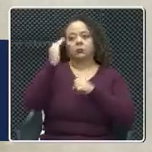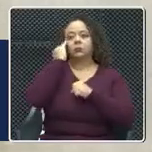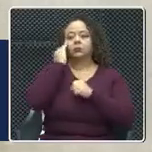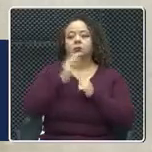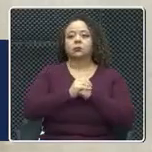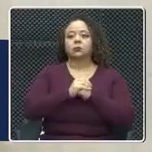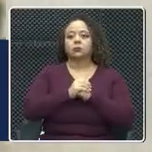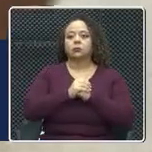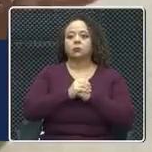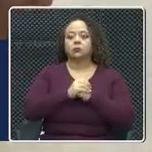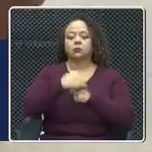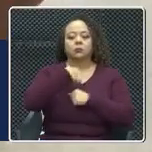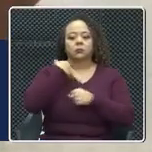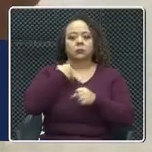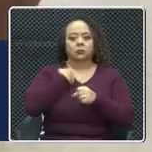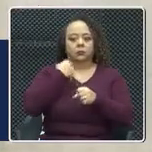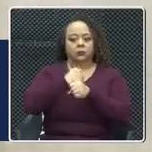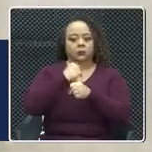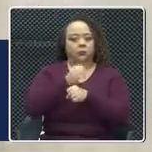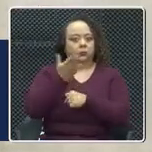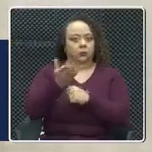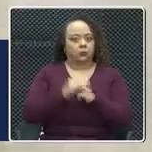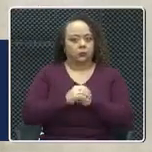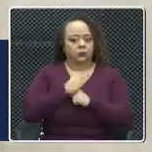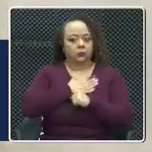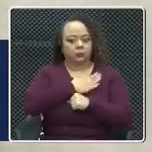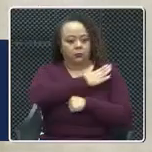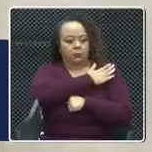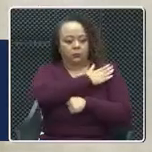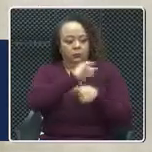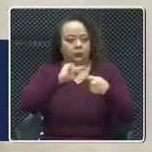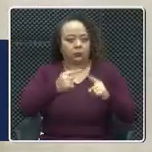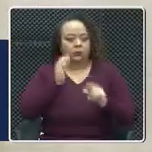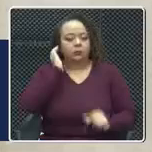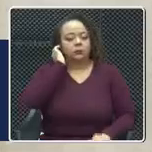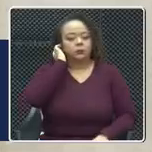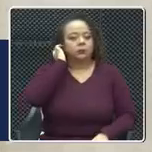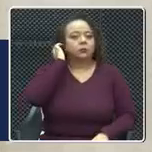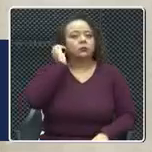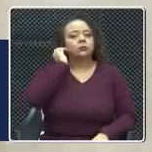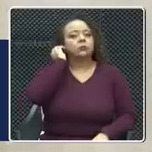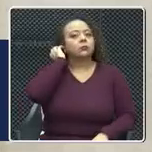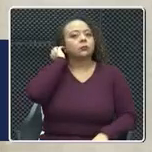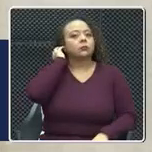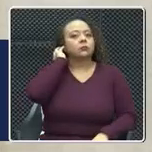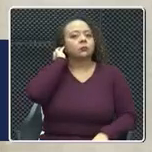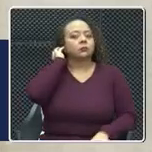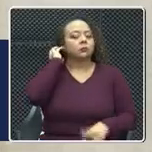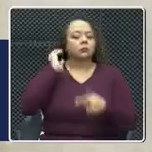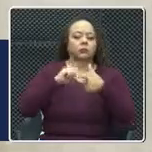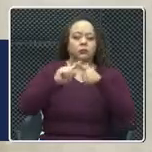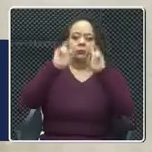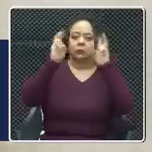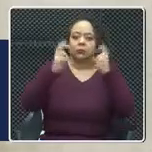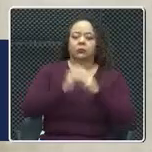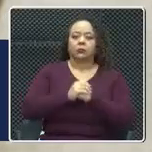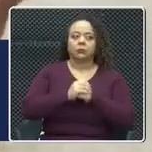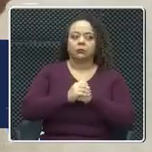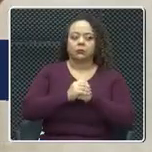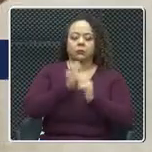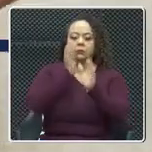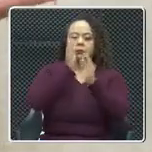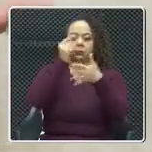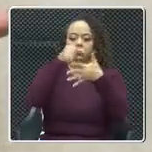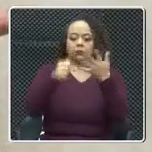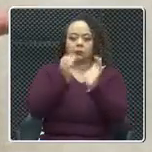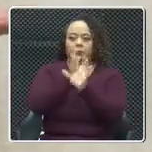que yo trabajo en eso y mi hombro me está doliendo. Okay. ¿Verdad? Entonces, ¿qué podemos en temas de factores psicosociales? Bueno, estuvo